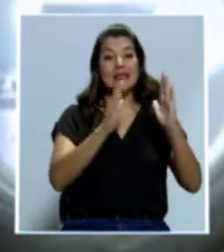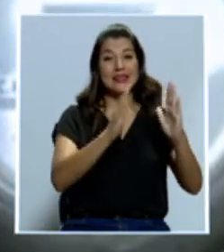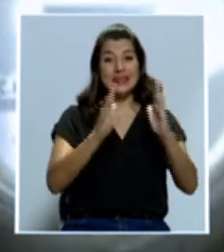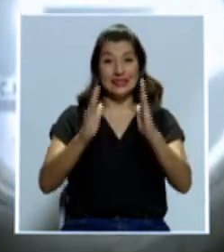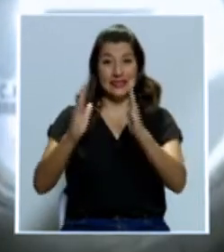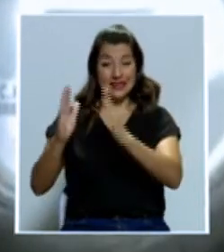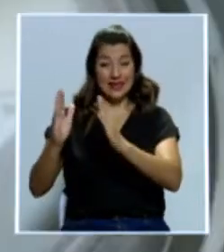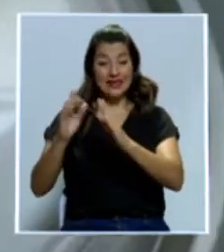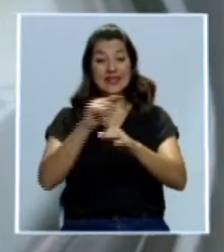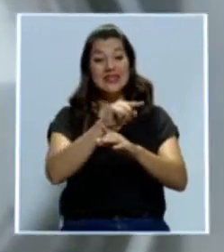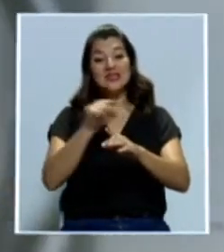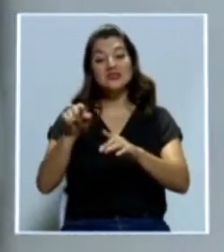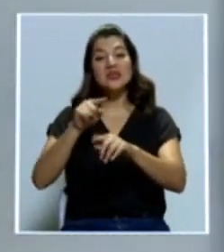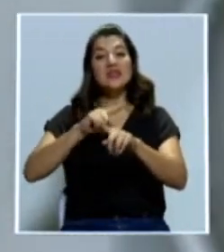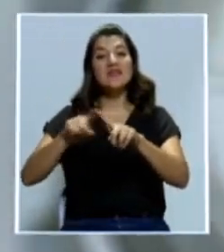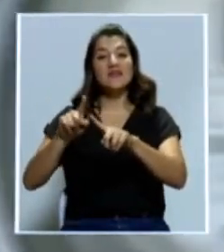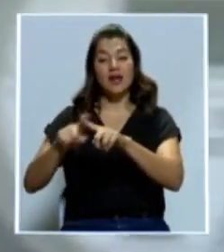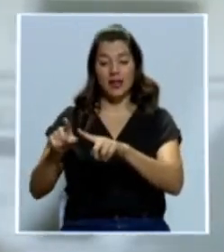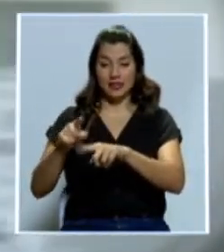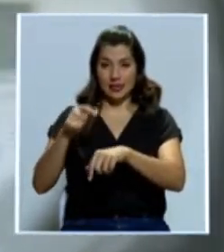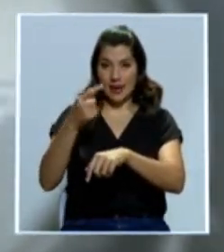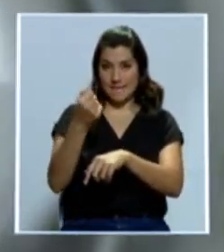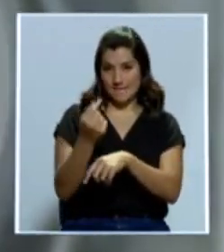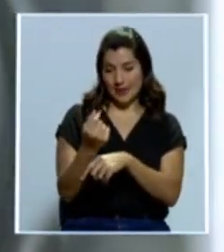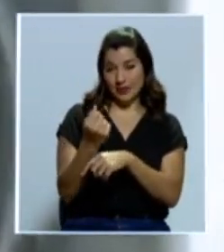inteligentes. Actualmente el ICE cuenta con